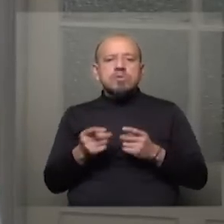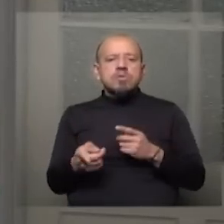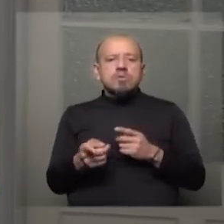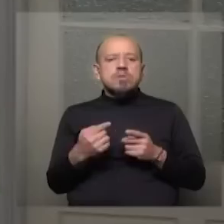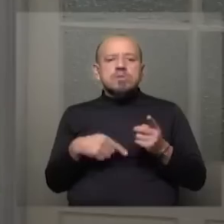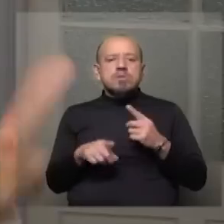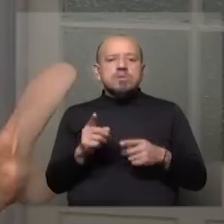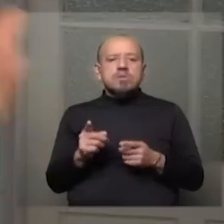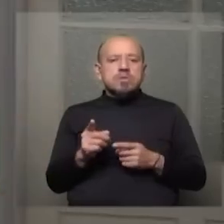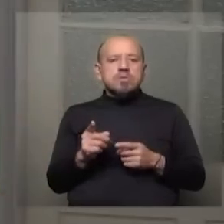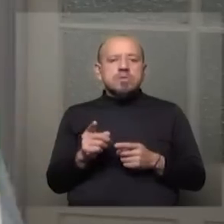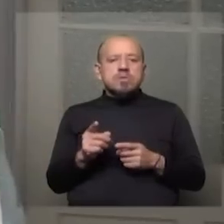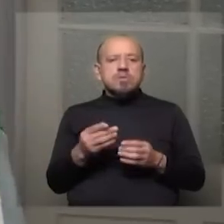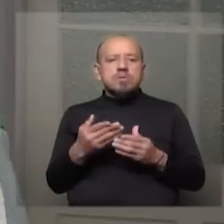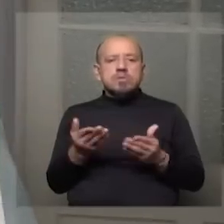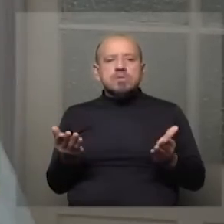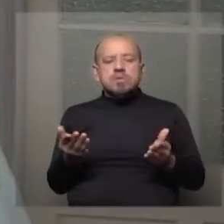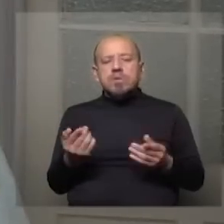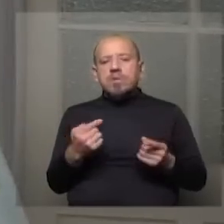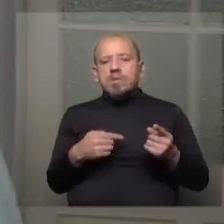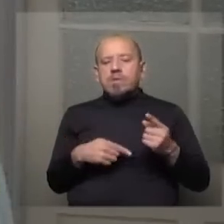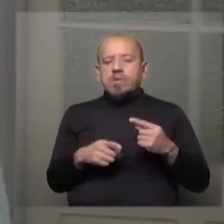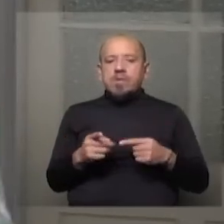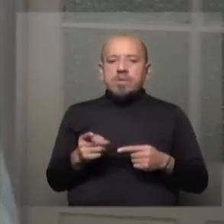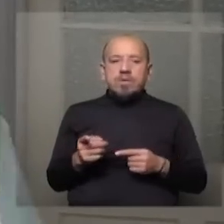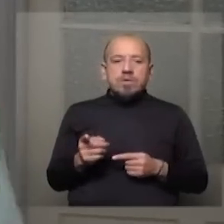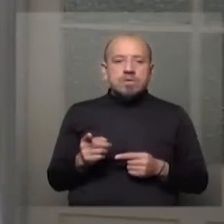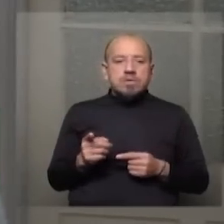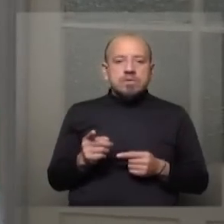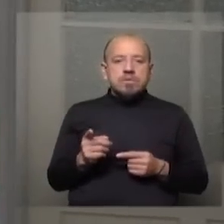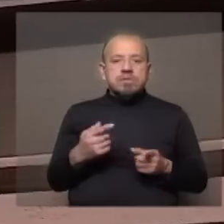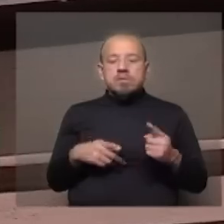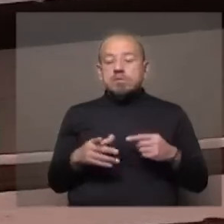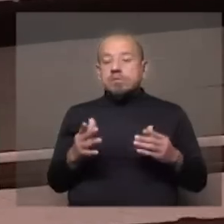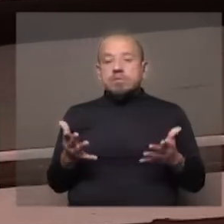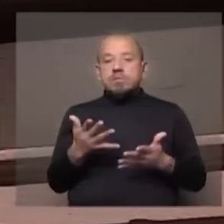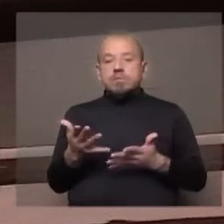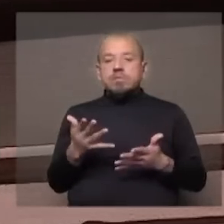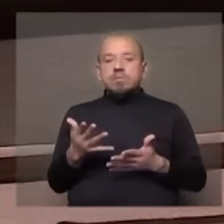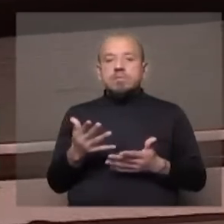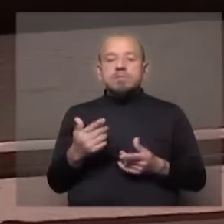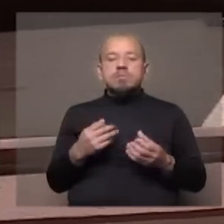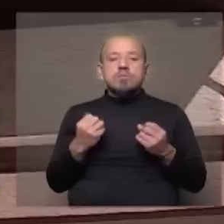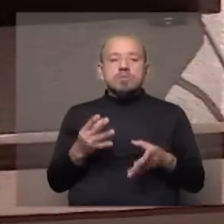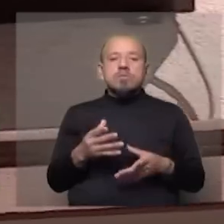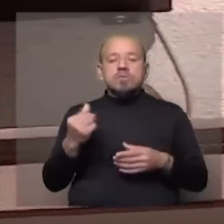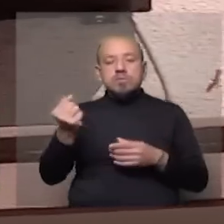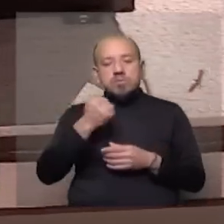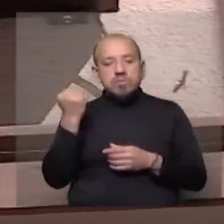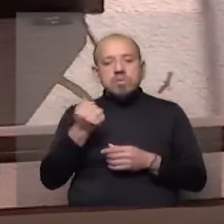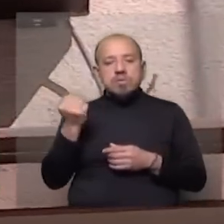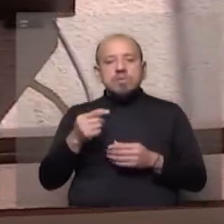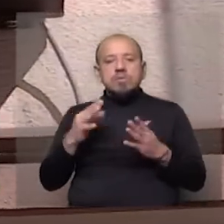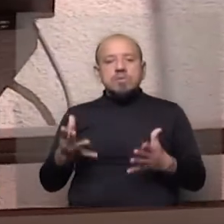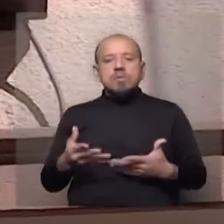toda la connotación linda que tiene el corazón eh es un balde de agua fría la fundación Por eso yo digo que es re importante para